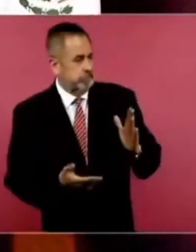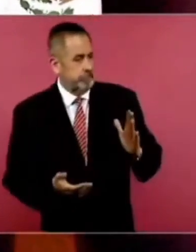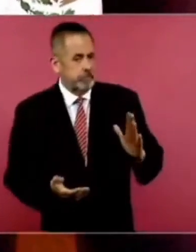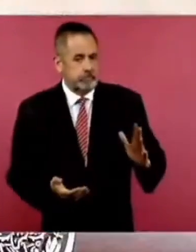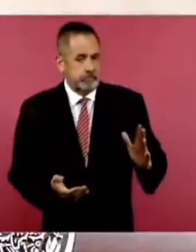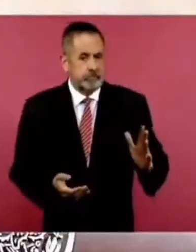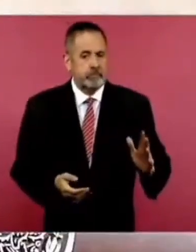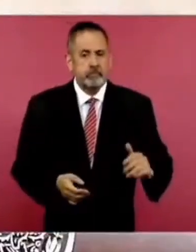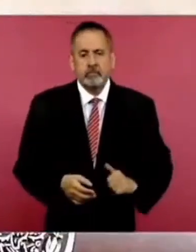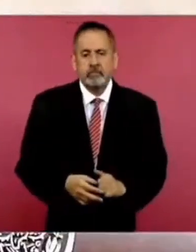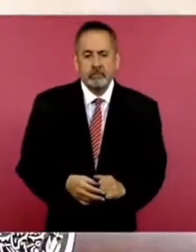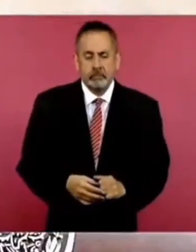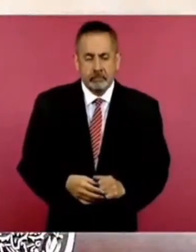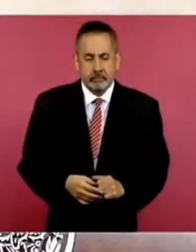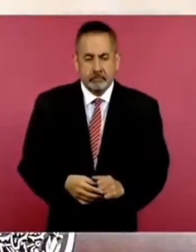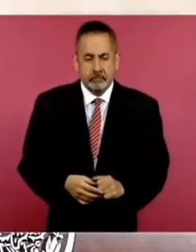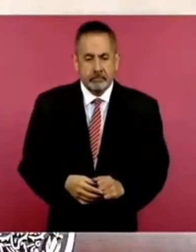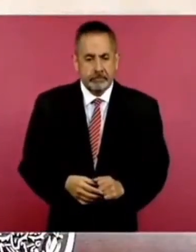Y